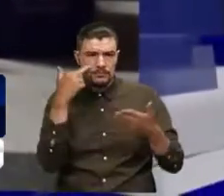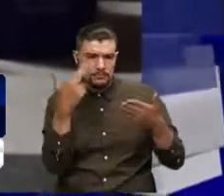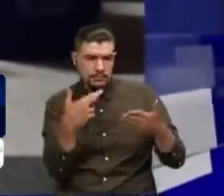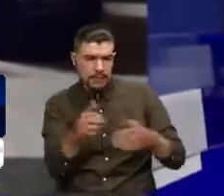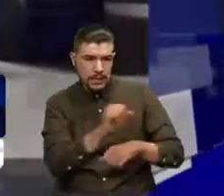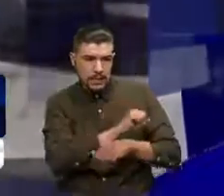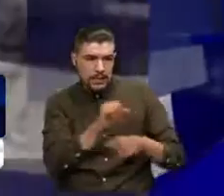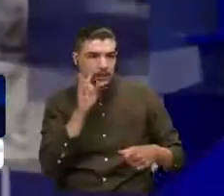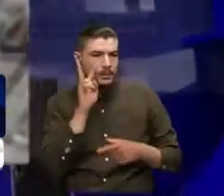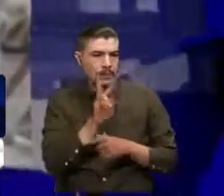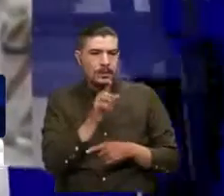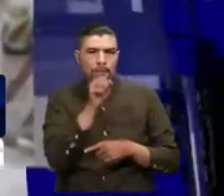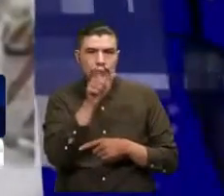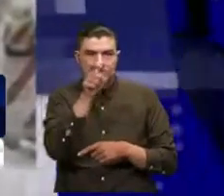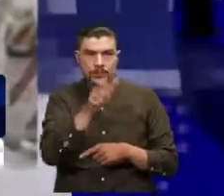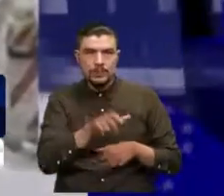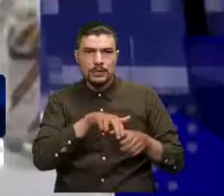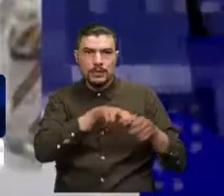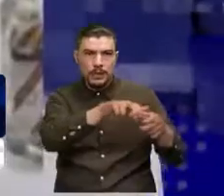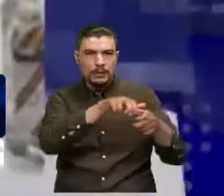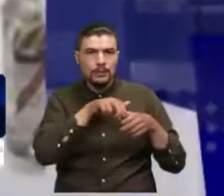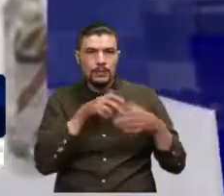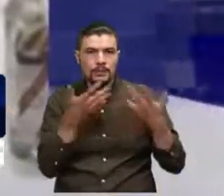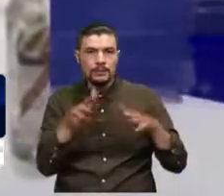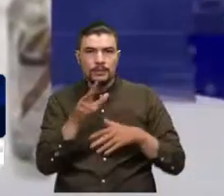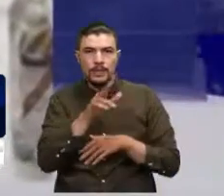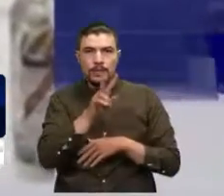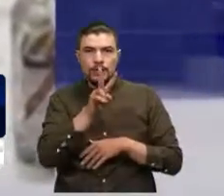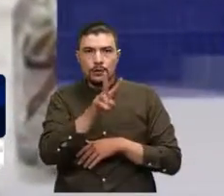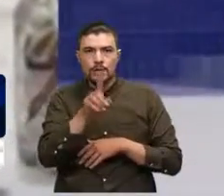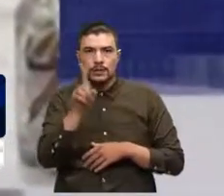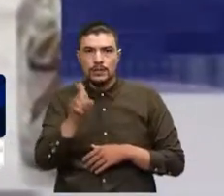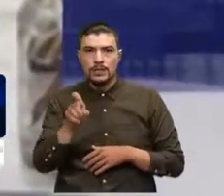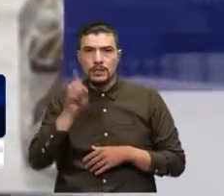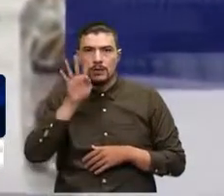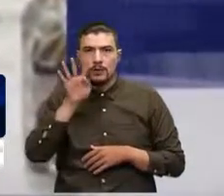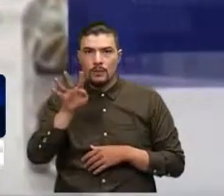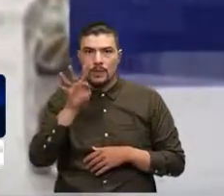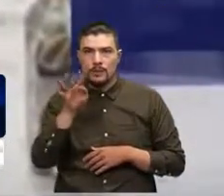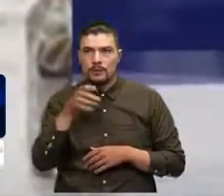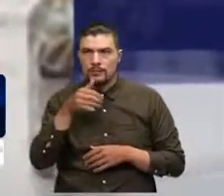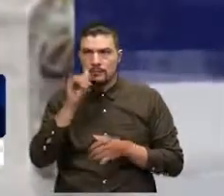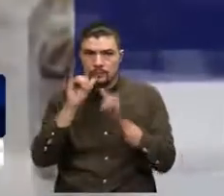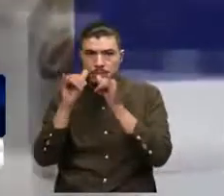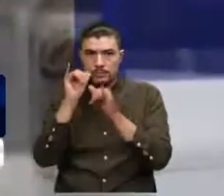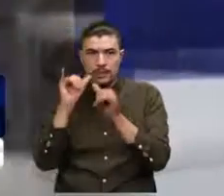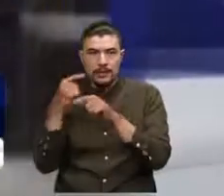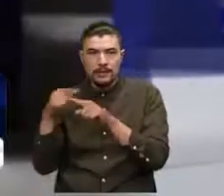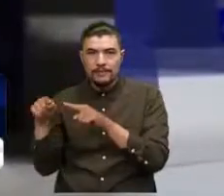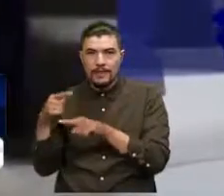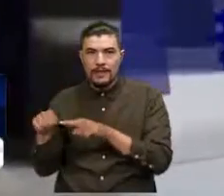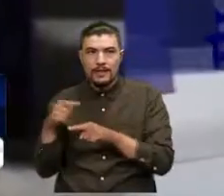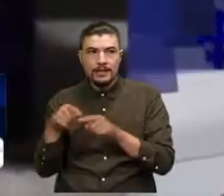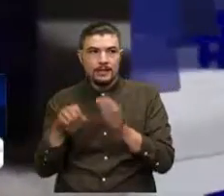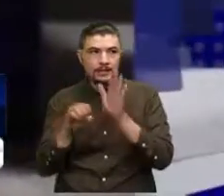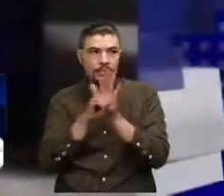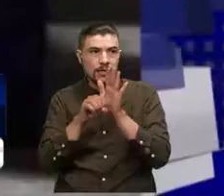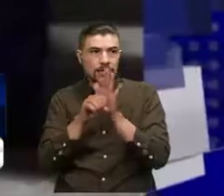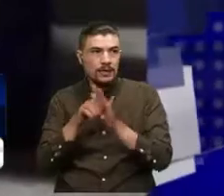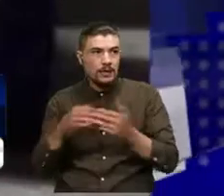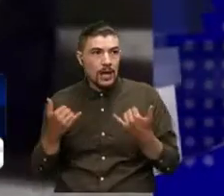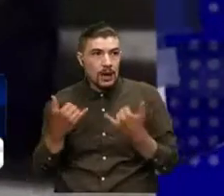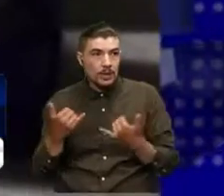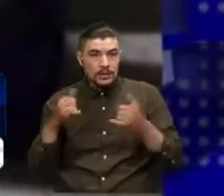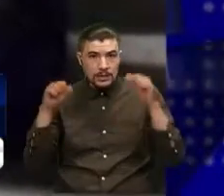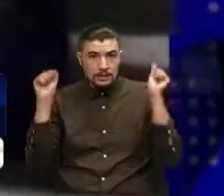en uno de ellos se transportaban cerca de 264 botellas de licor de diferentes marcas. Lo que se ha podido